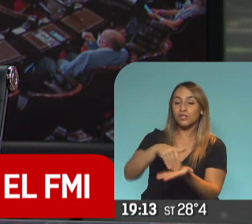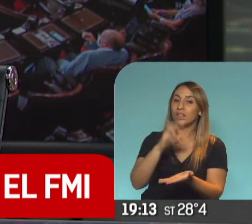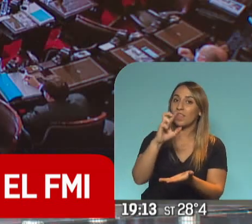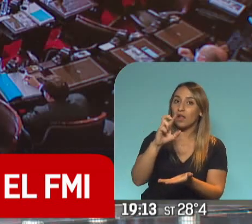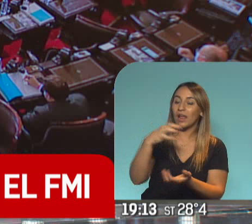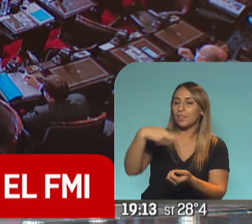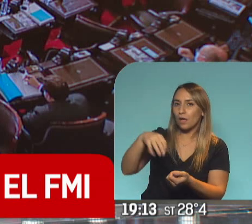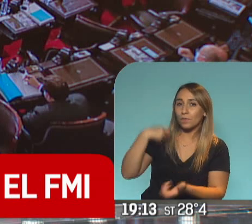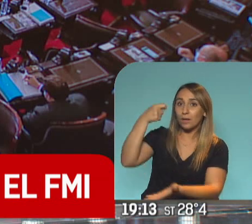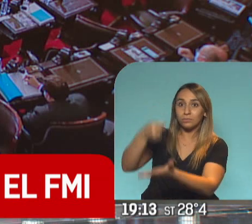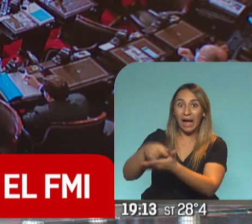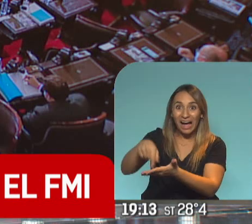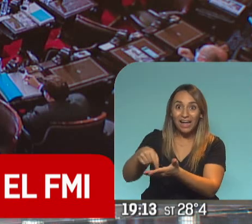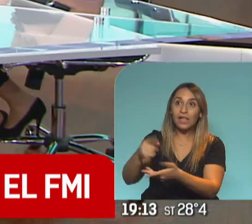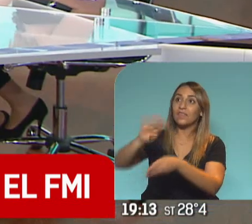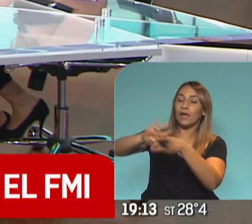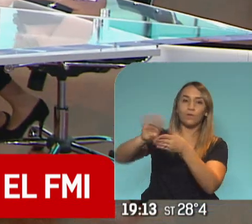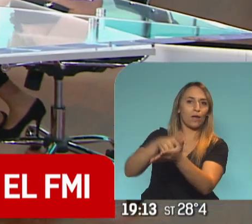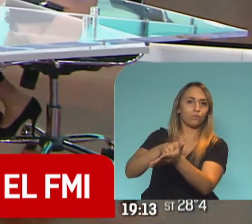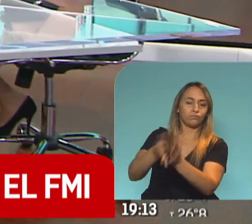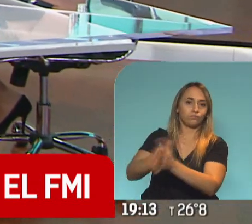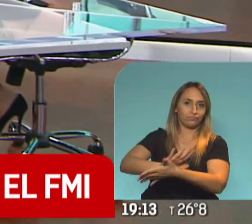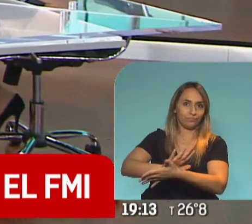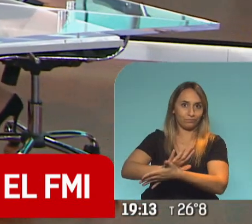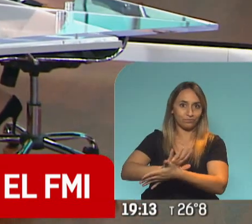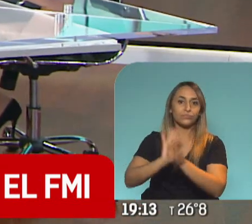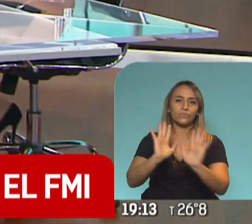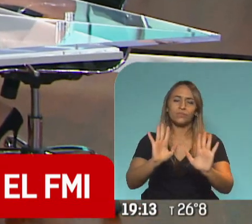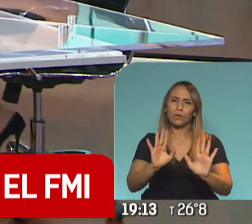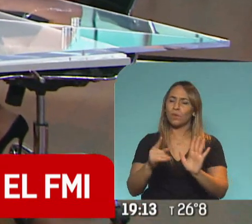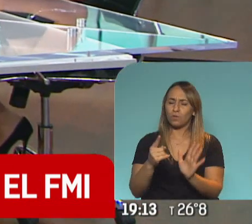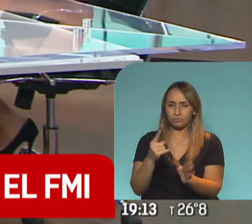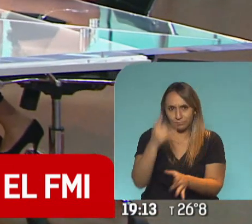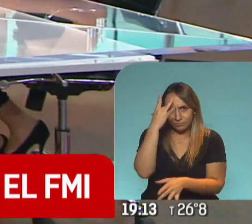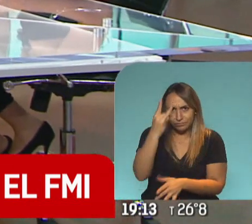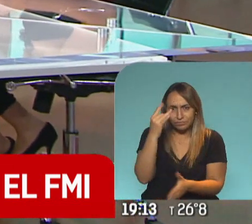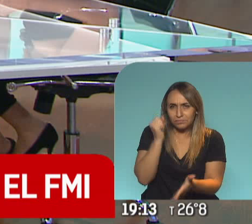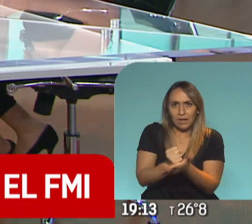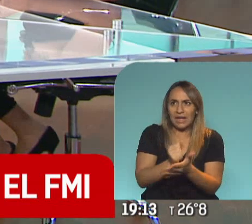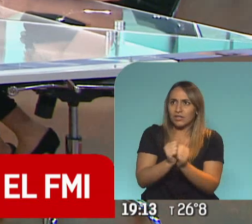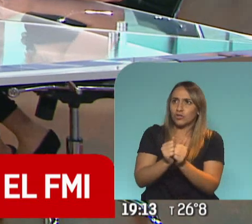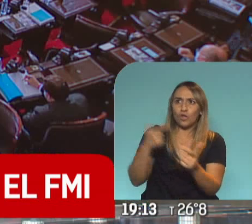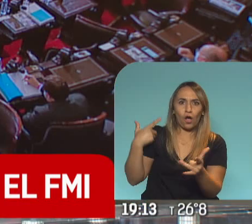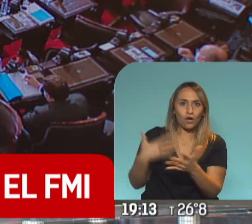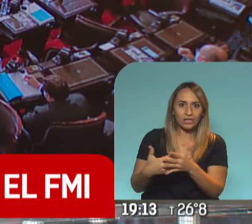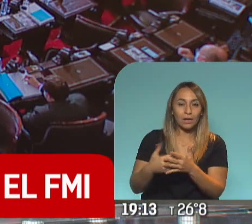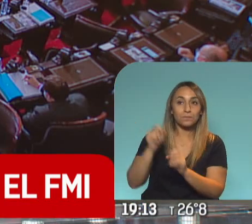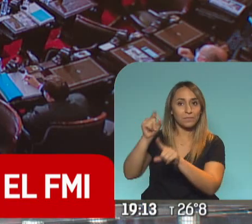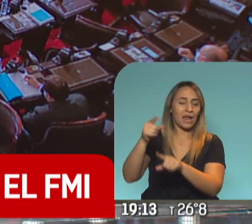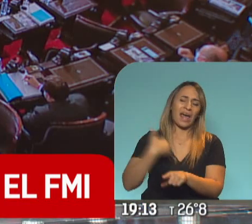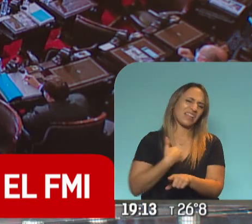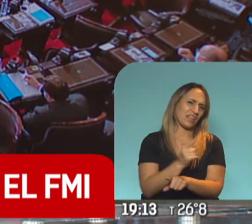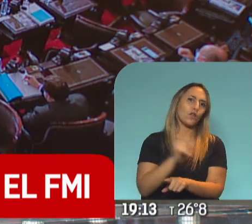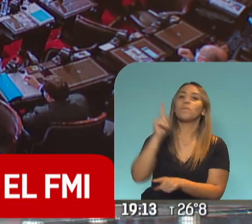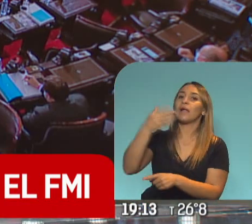Es decir, no solamente una cifra descomunal e histórica, pero no histórica para la República Argentina, que lo es, histórica para el Fondo Monetario Internacional,